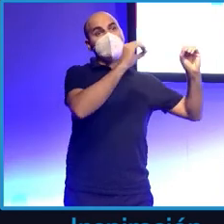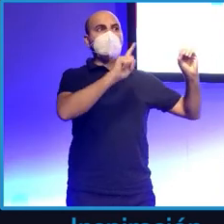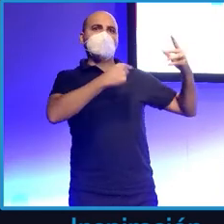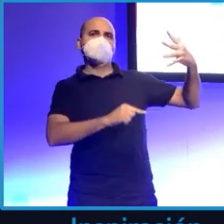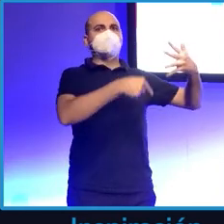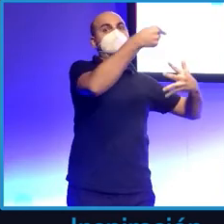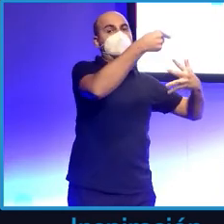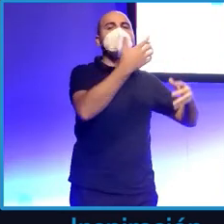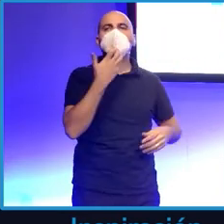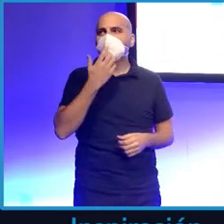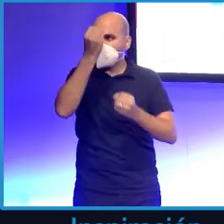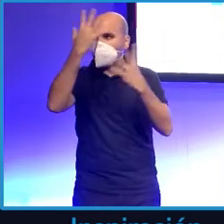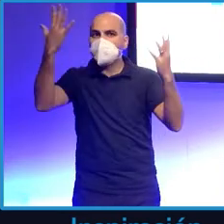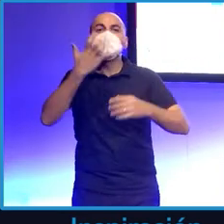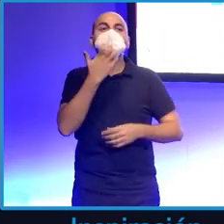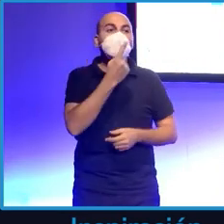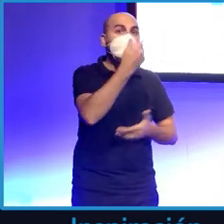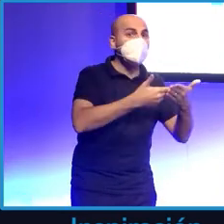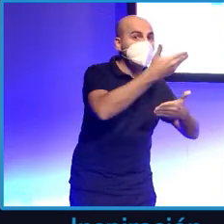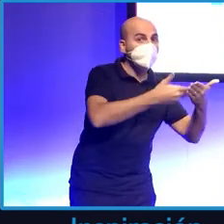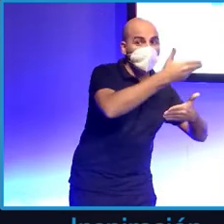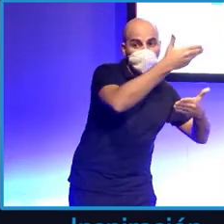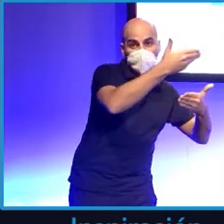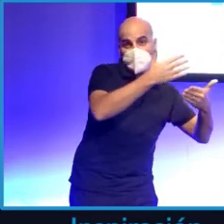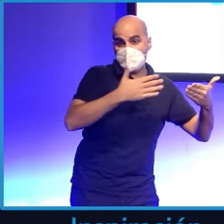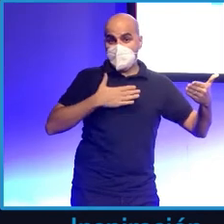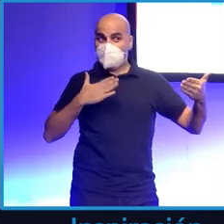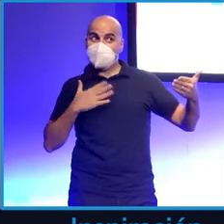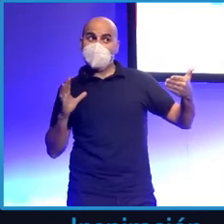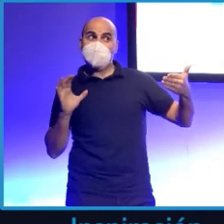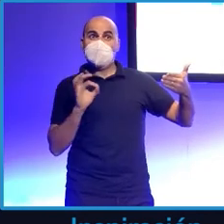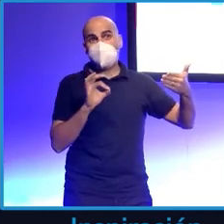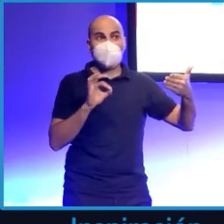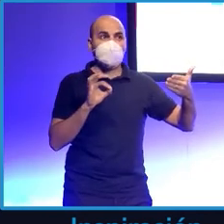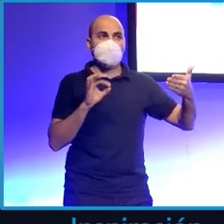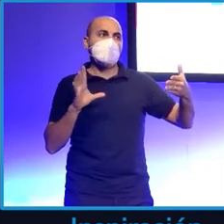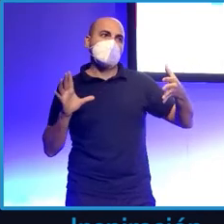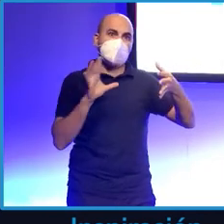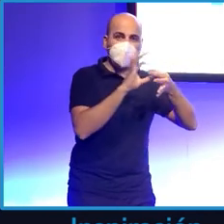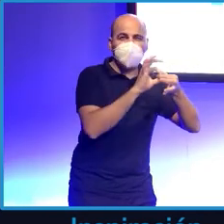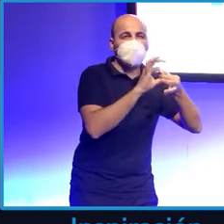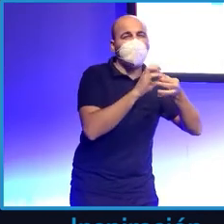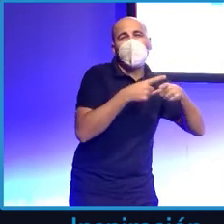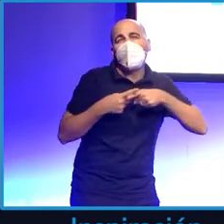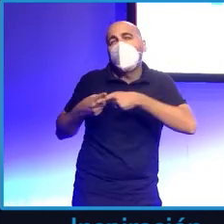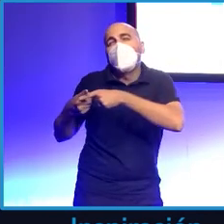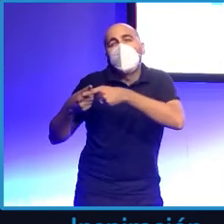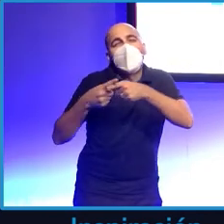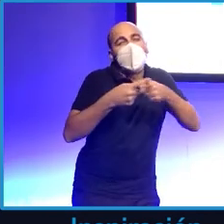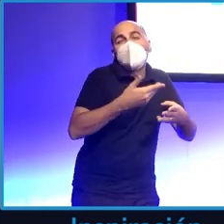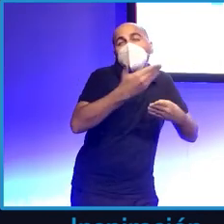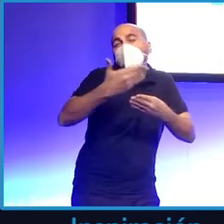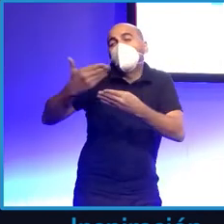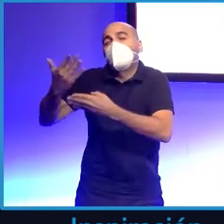pone junto a 50 enlaces más por muy fuerte que sea el periódico la fuerza que me pasa es muy pequeña con lo cual esto tenemos que tenerlo en cuenta a la hora de trabajar le